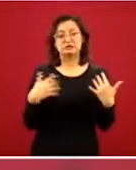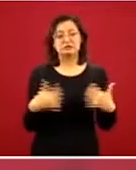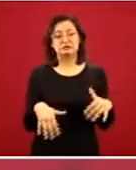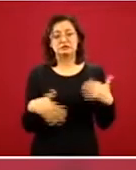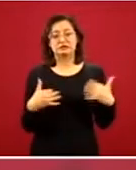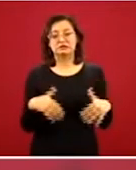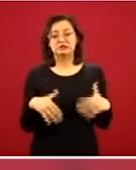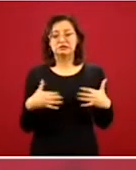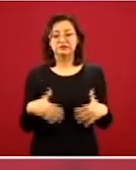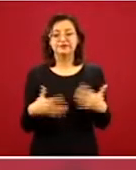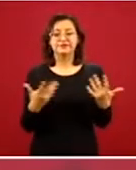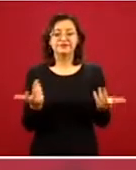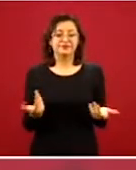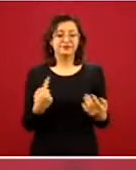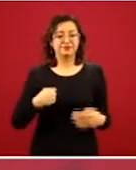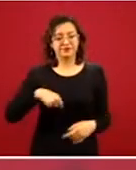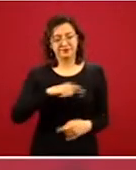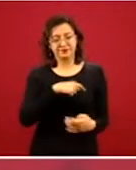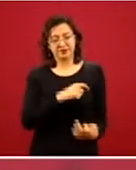hemos enfrentado